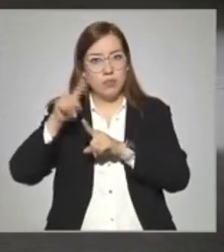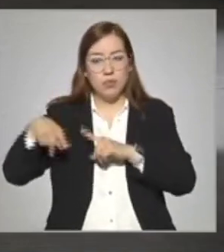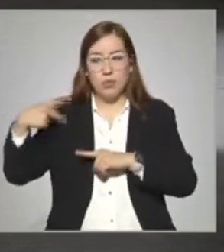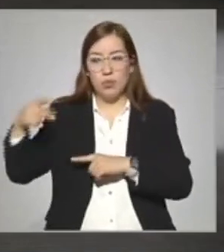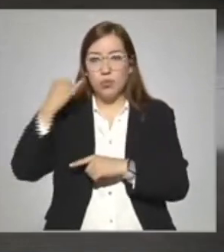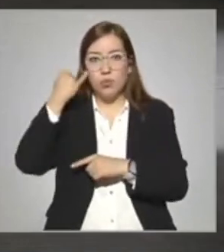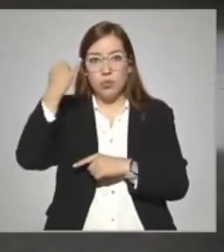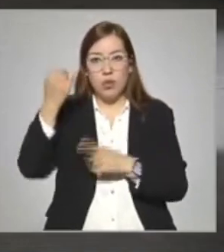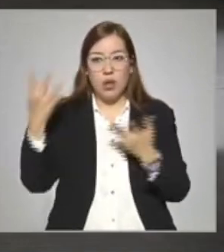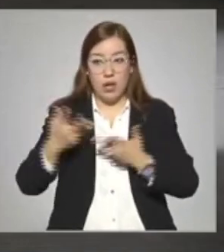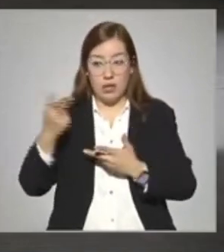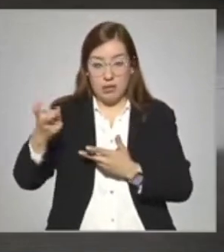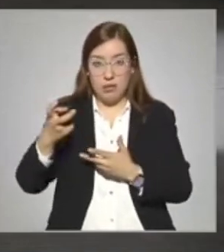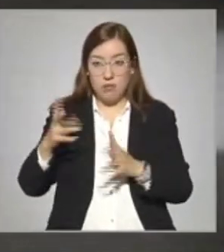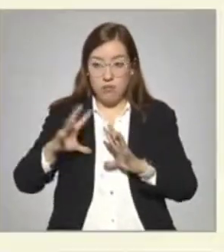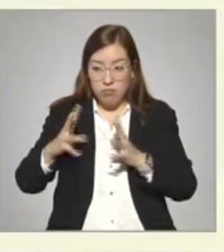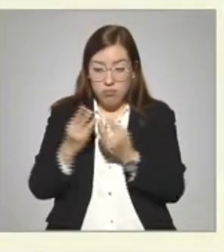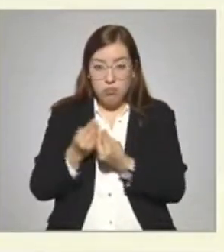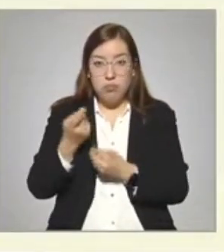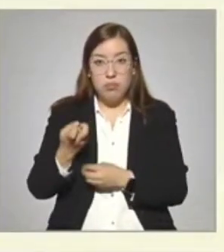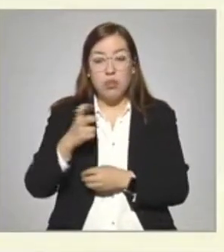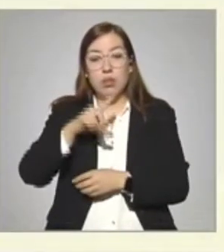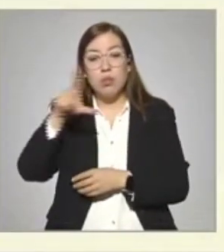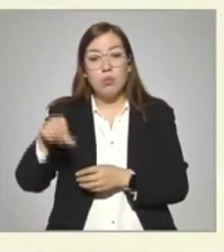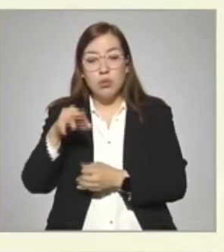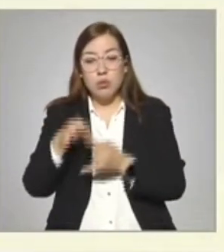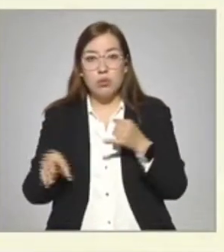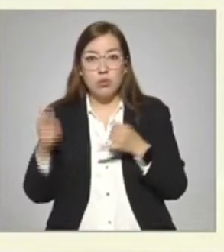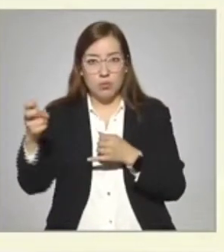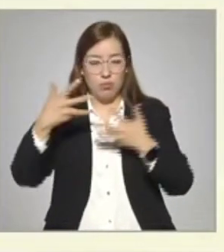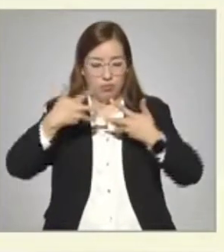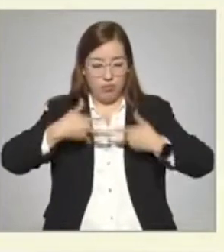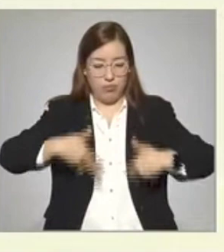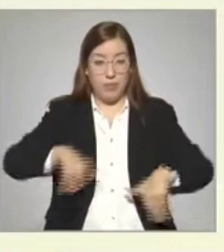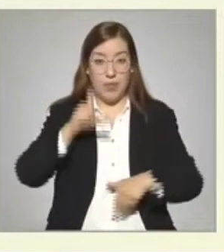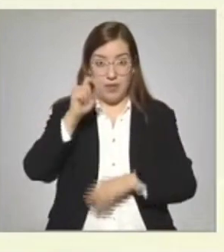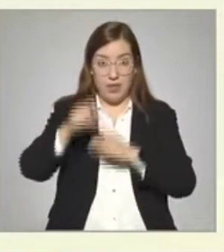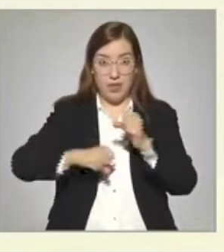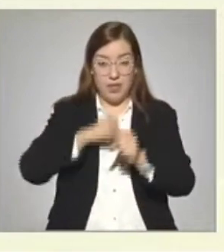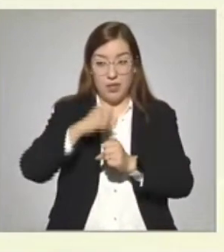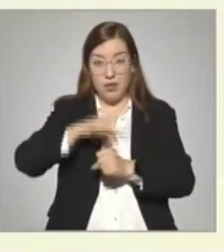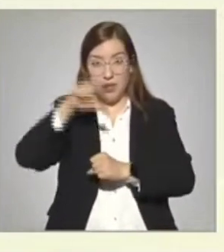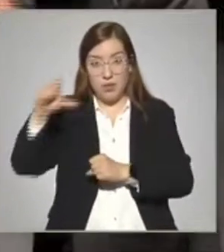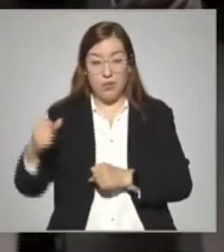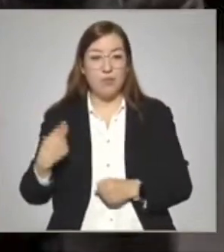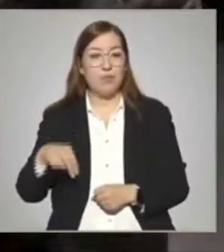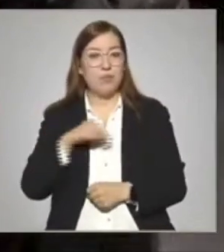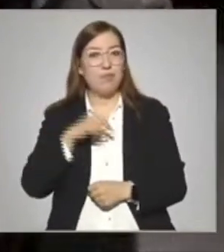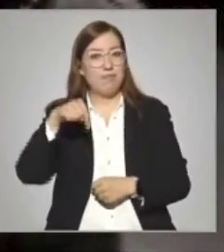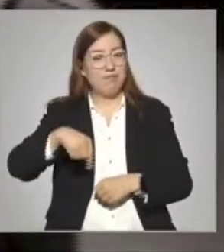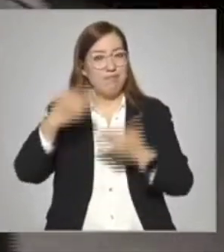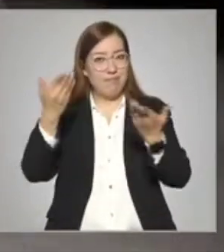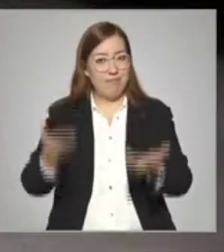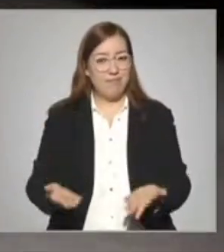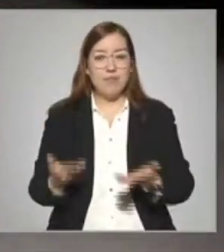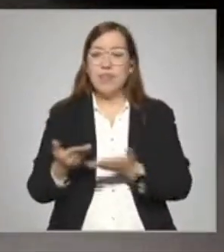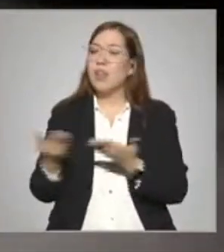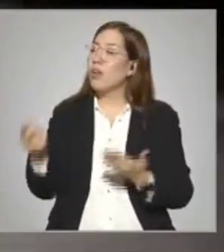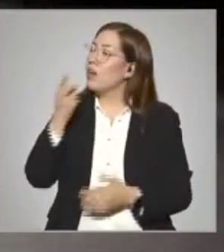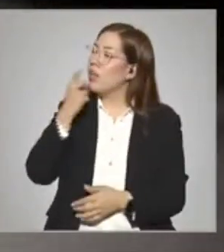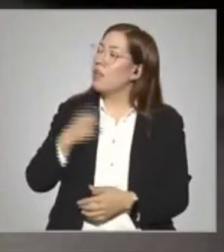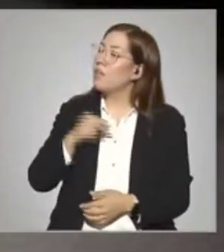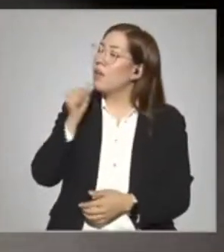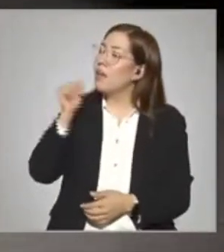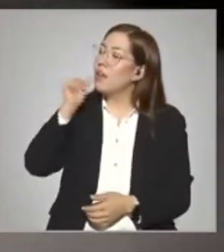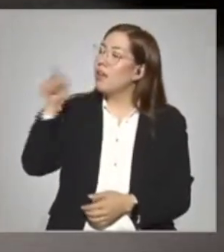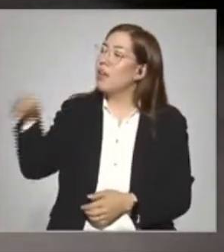Se hace este trabajo y al final, bueno, pues está esta obra, ¿no? 20 años después, pues aquí estamos. Ahora sí, dígame, ¿qué hizo usted ayer a las